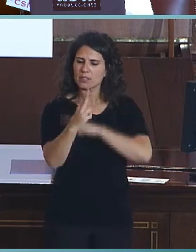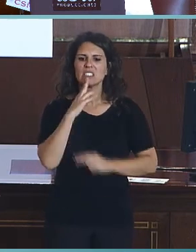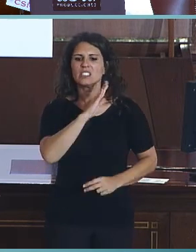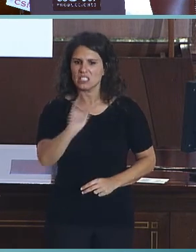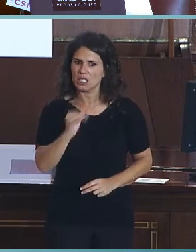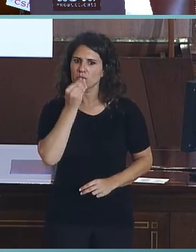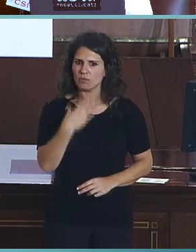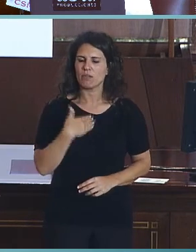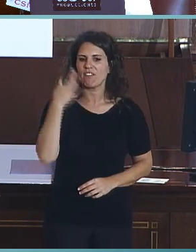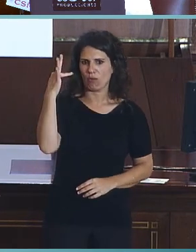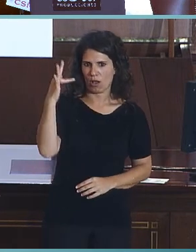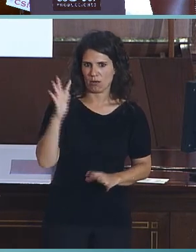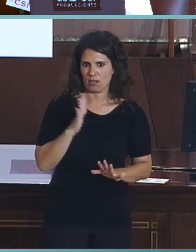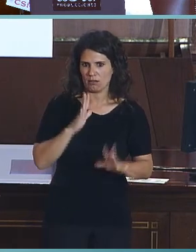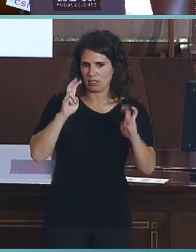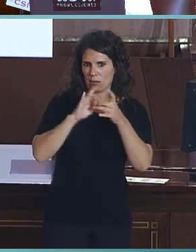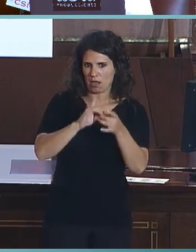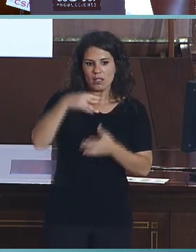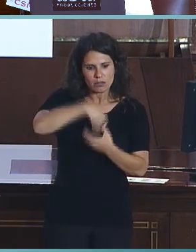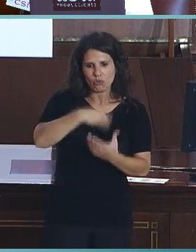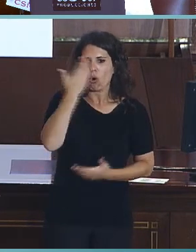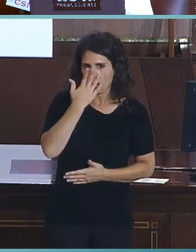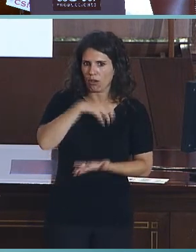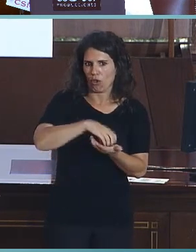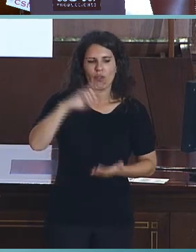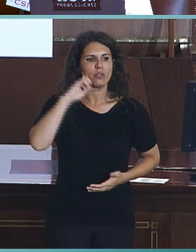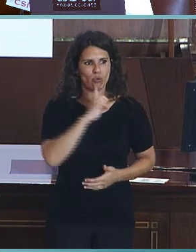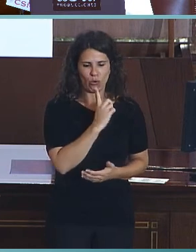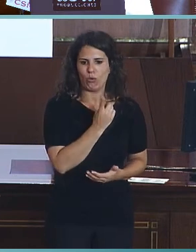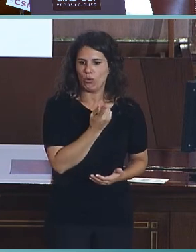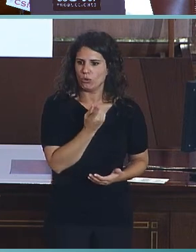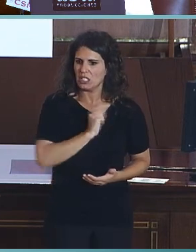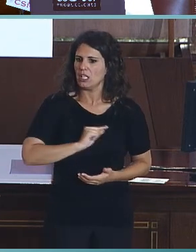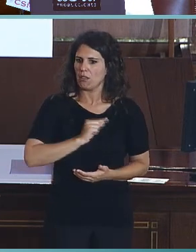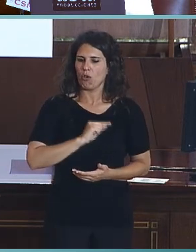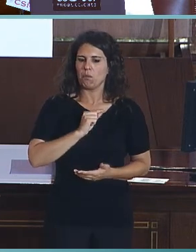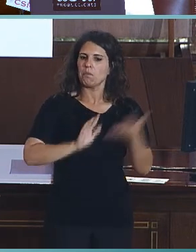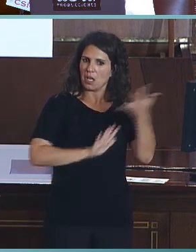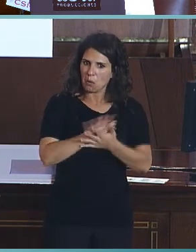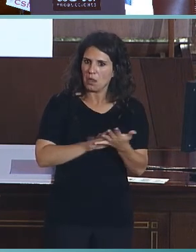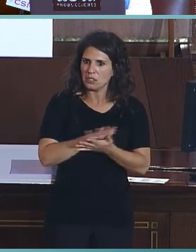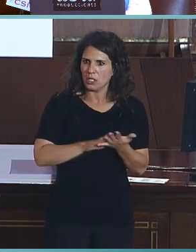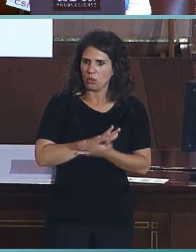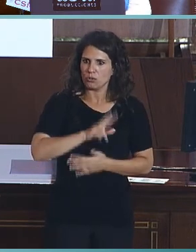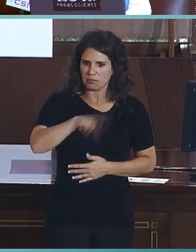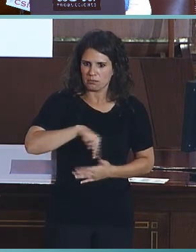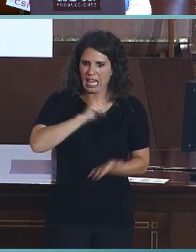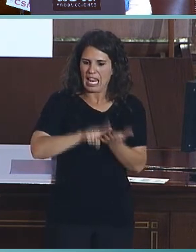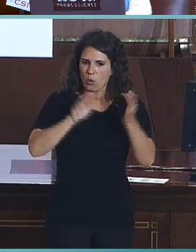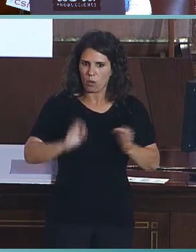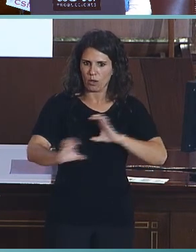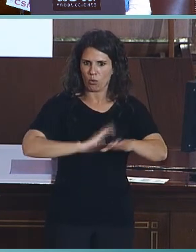Sí, el colegio de sordos constituye un lugar en que la lengua de signos es lengua de